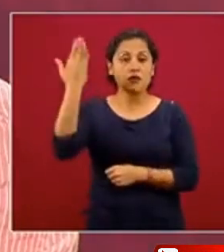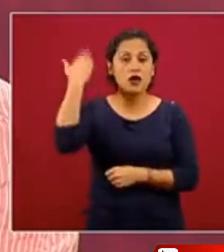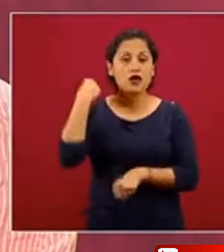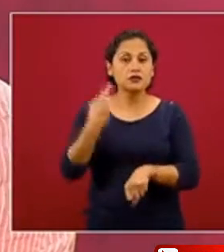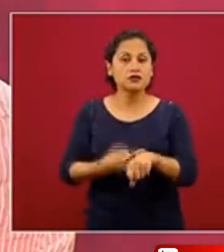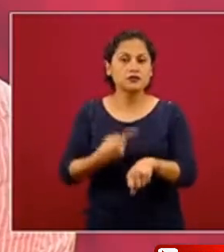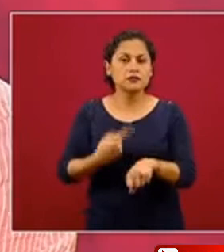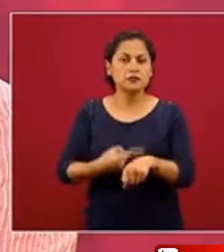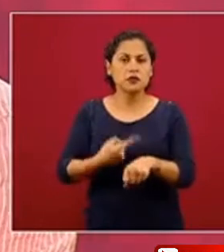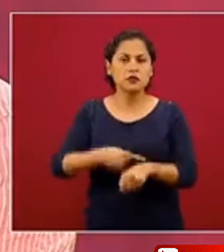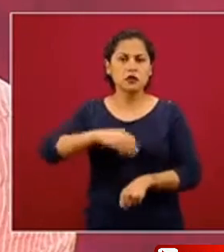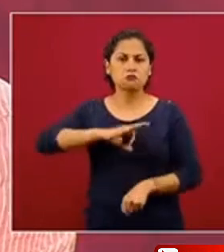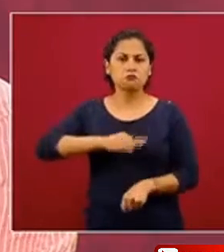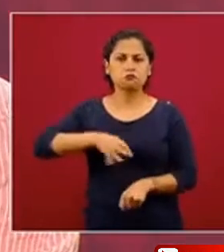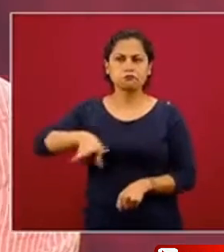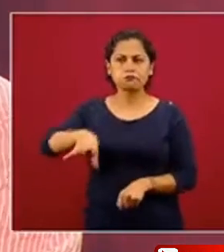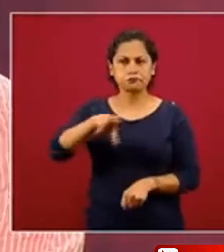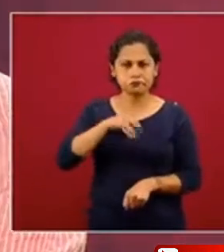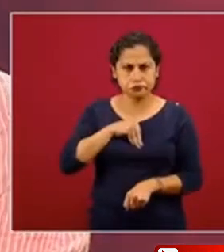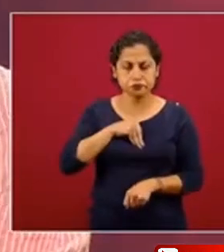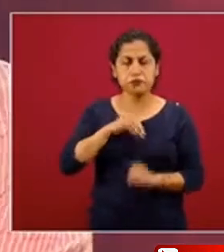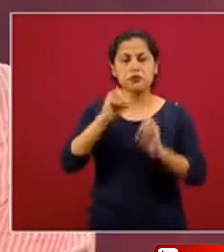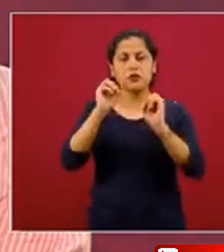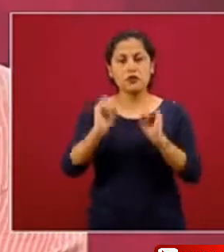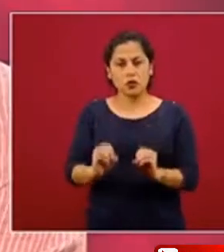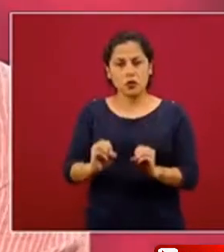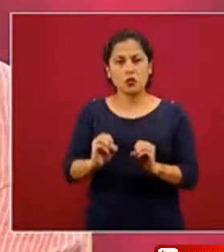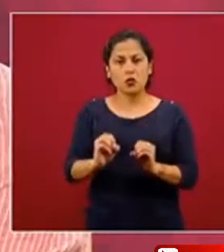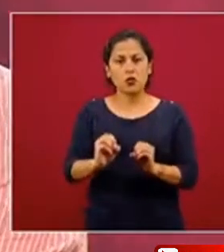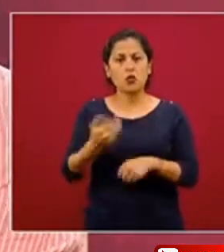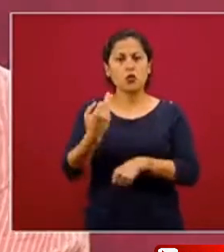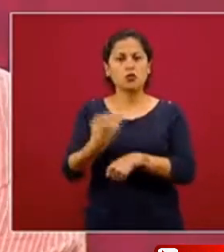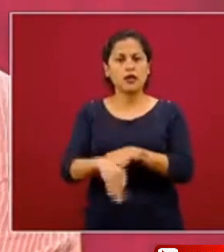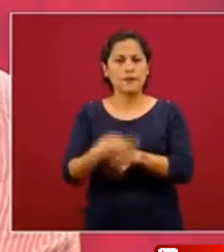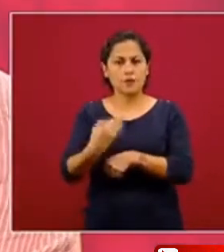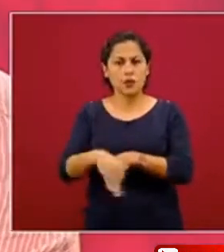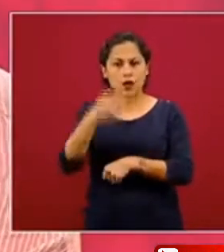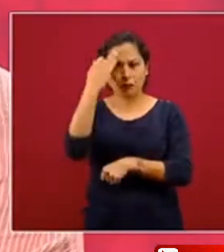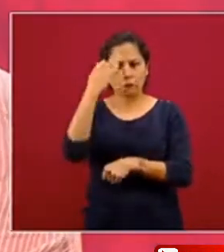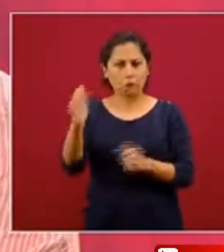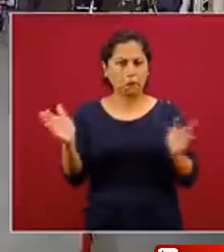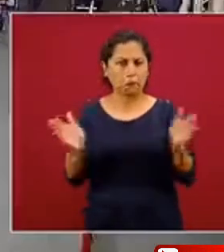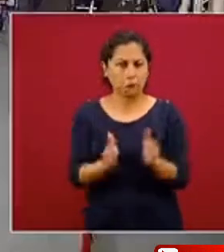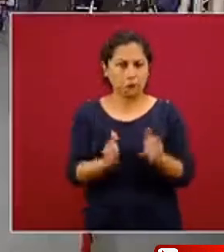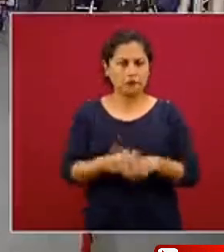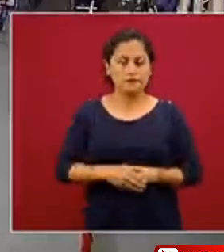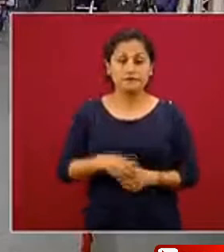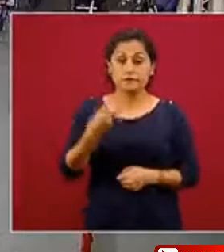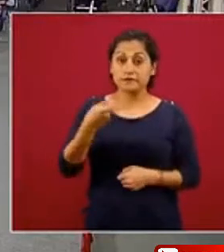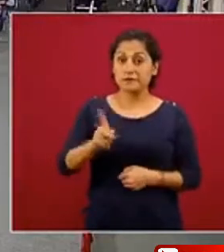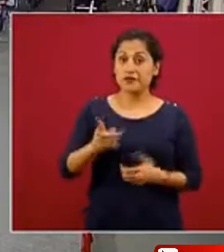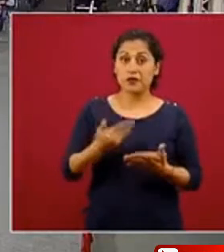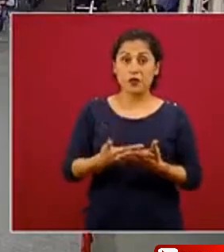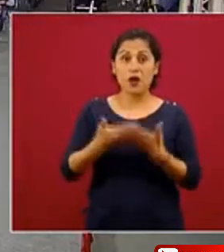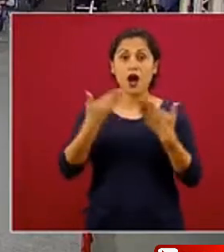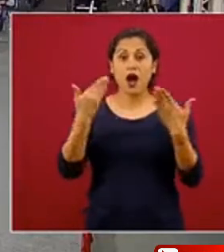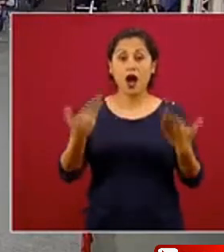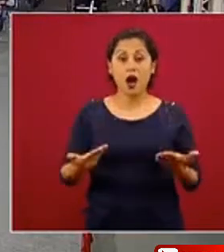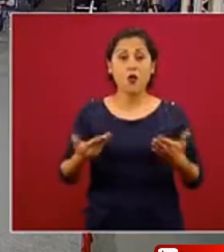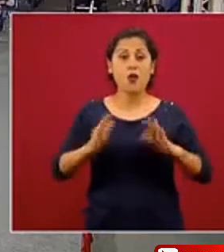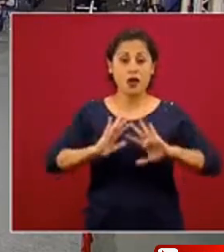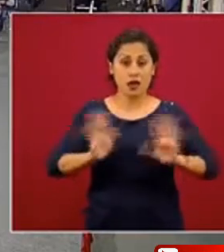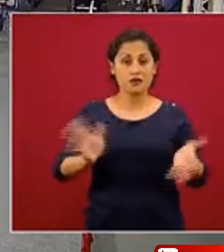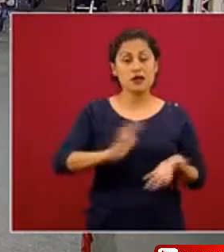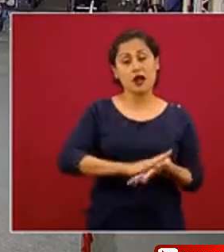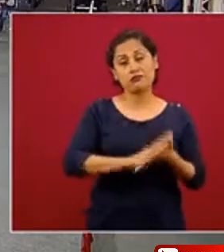enfermedades infecciosas, eran enfermedades de corta duración, y hoy tenemos un predominio clarísimo. Esto fue